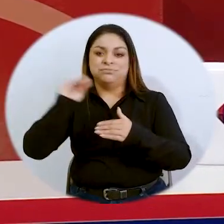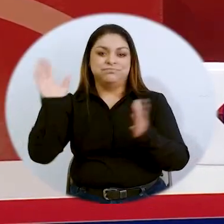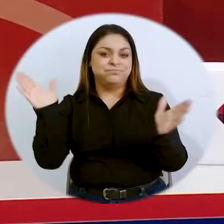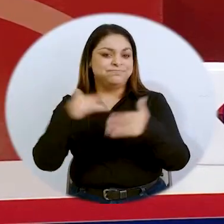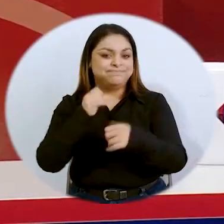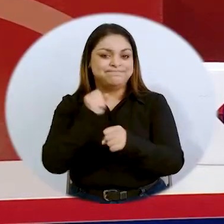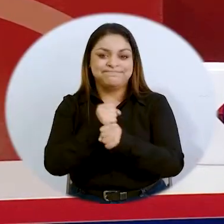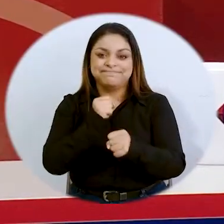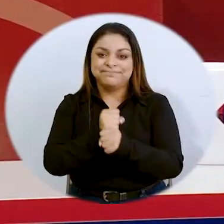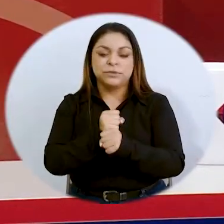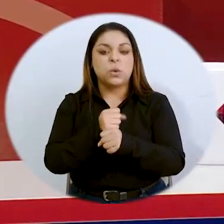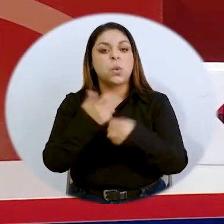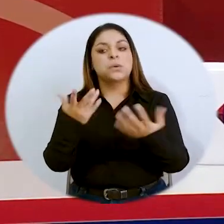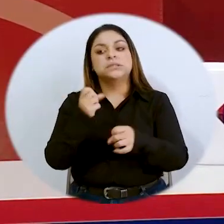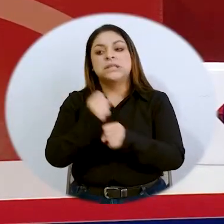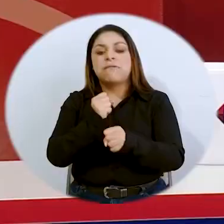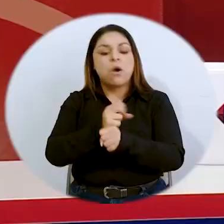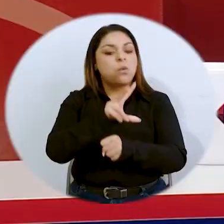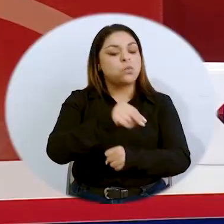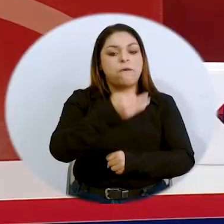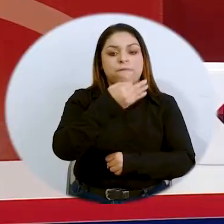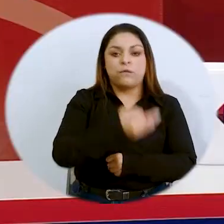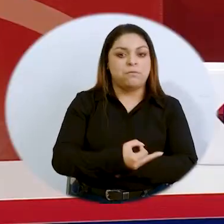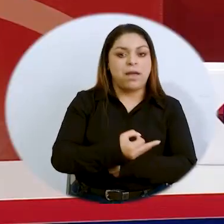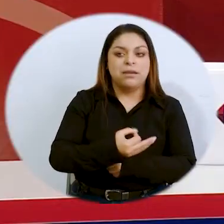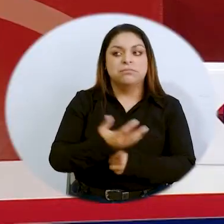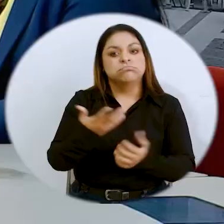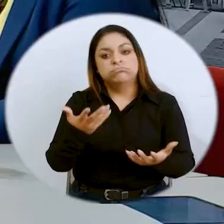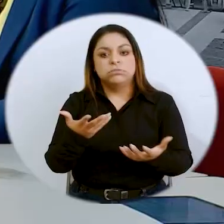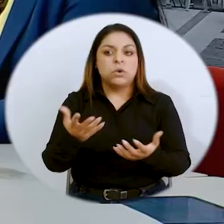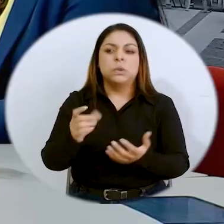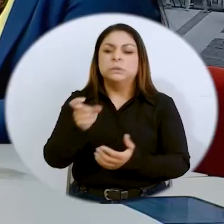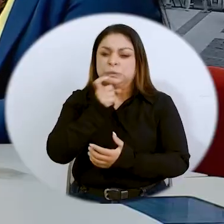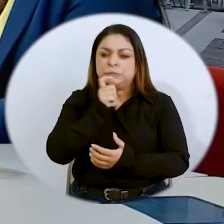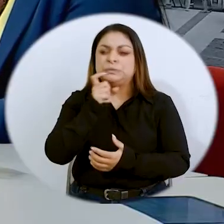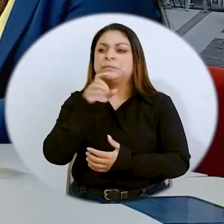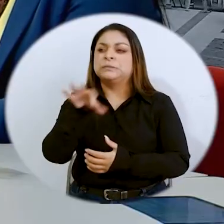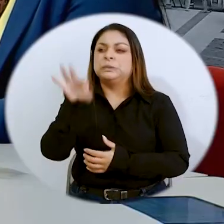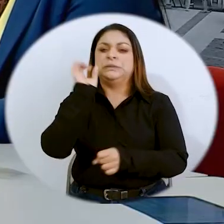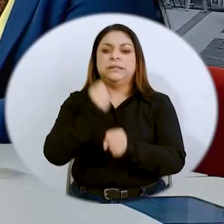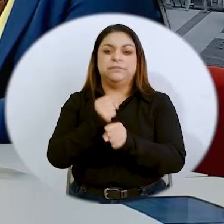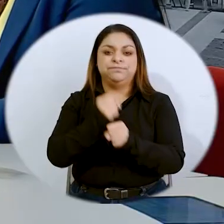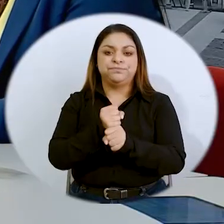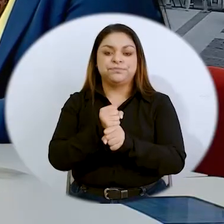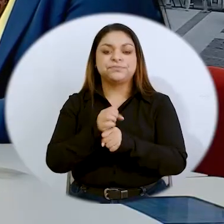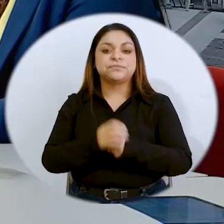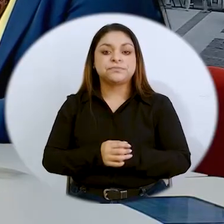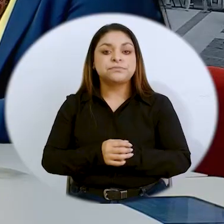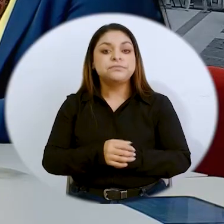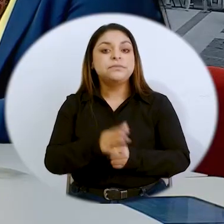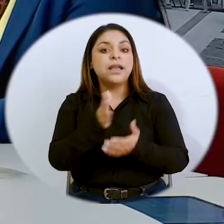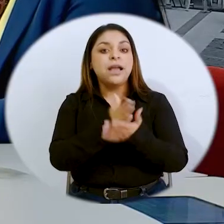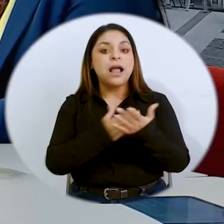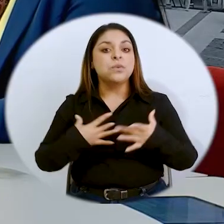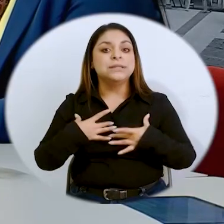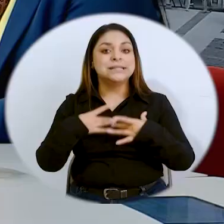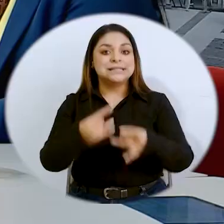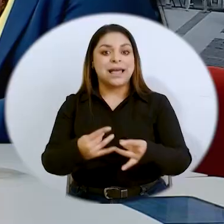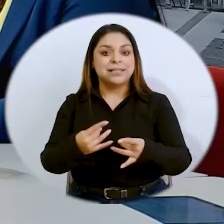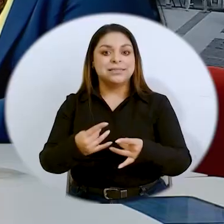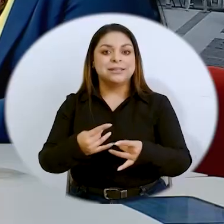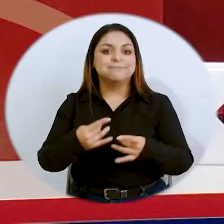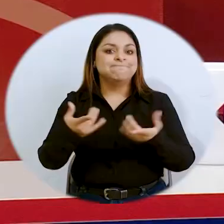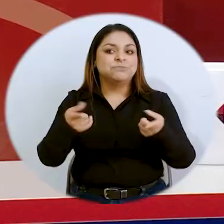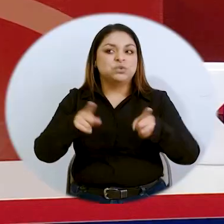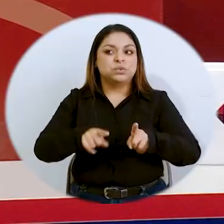desempleo, mayores tasas de subempleo, de informalidad y más problemas para conseguir empleos. Algo interesante que ha sucedido